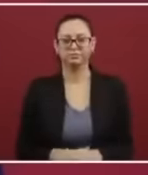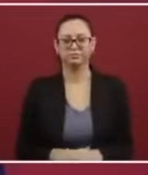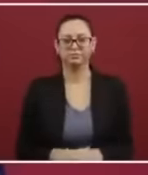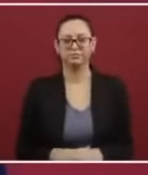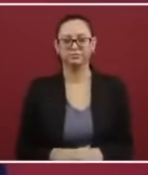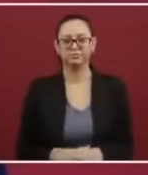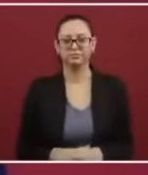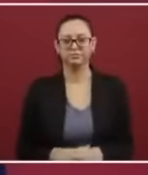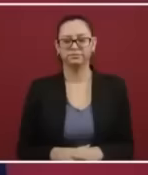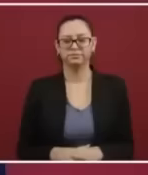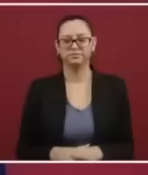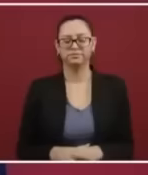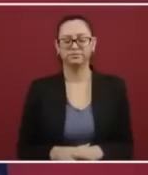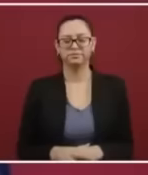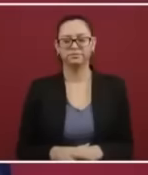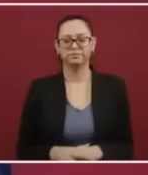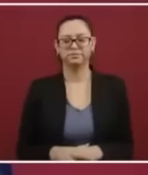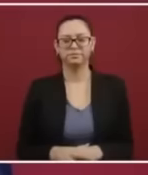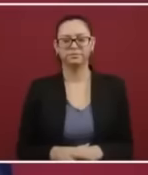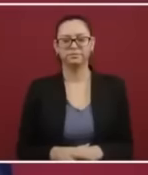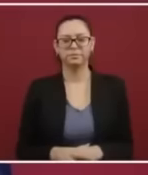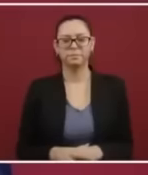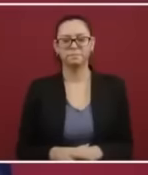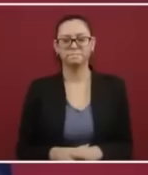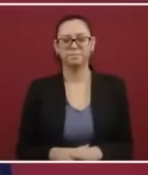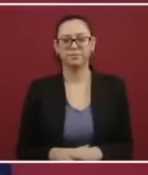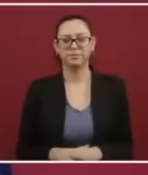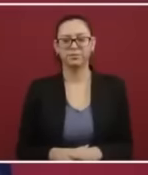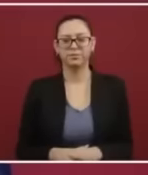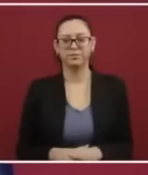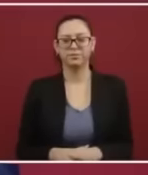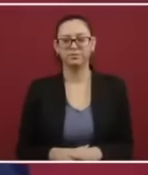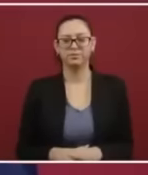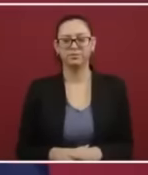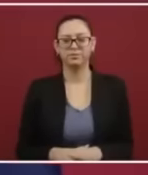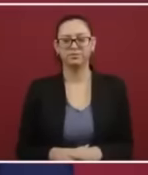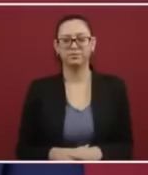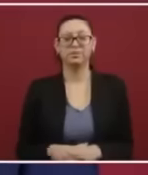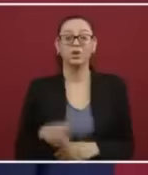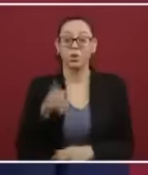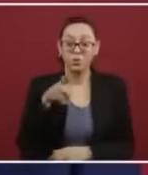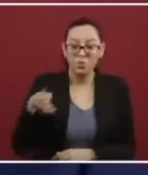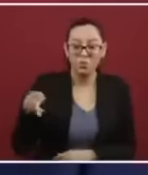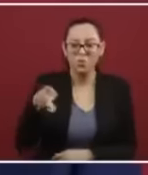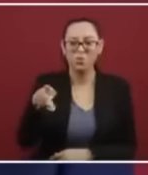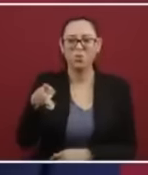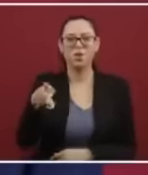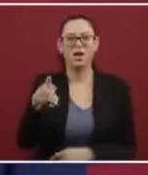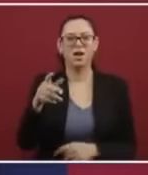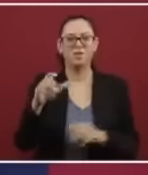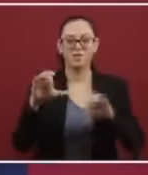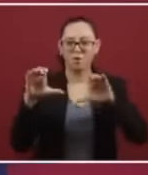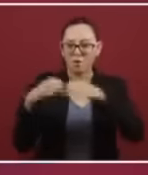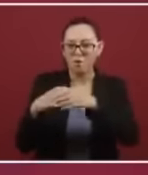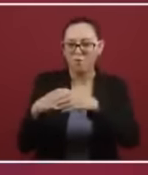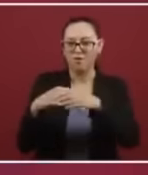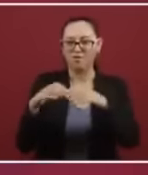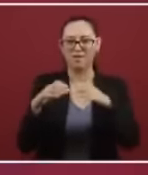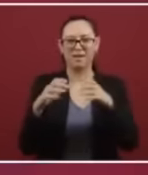a las madres de los pueblos, de las